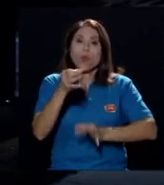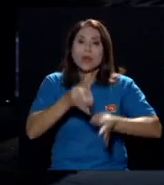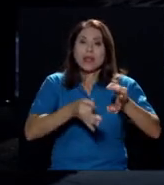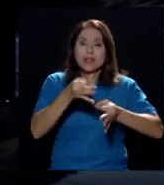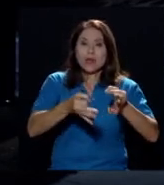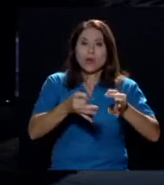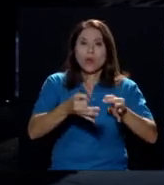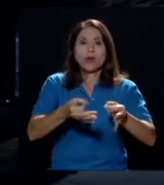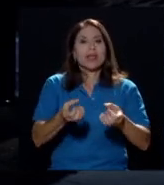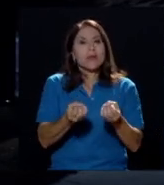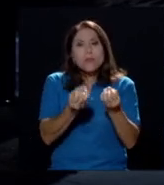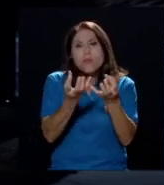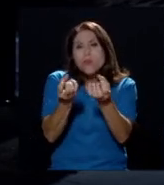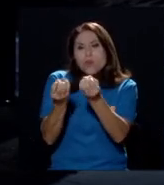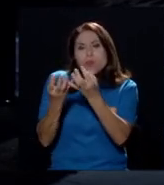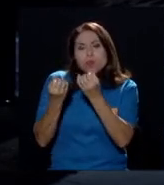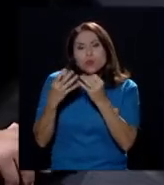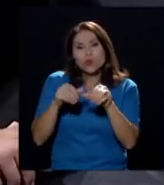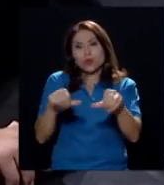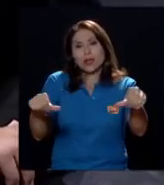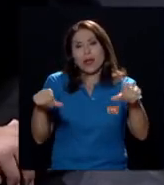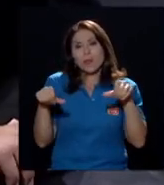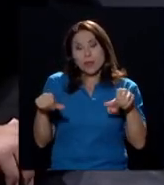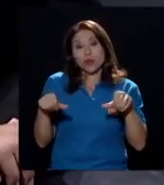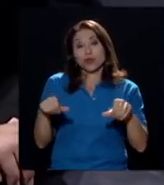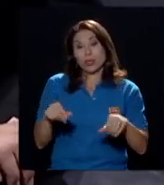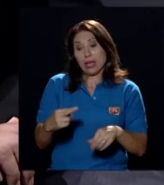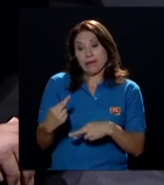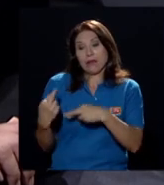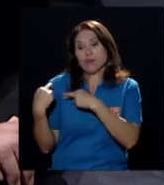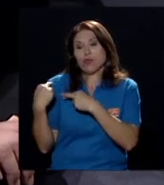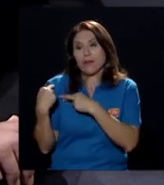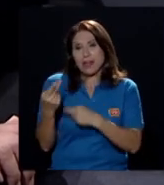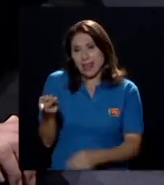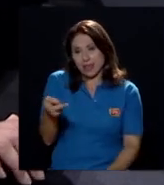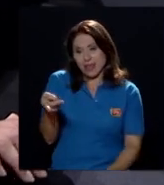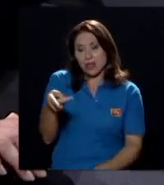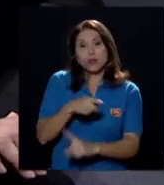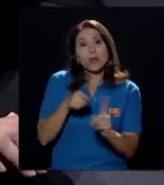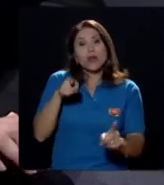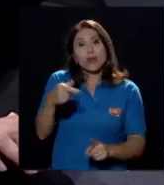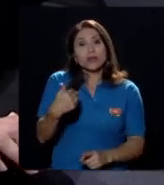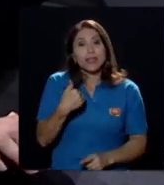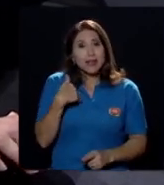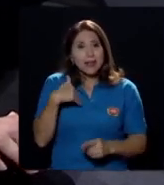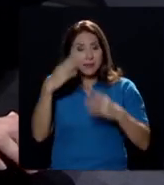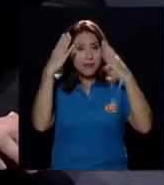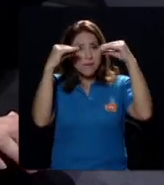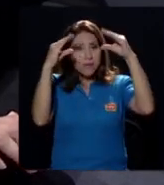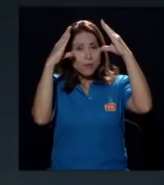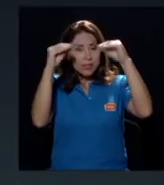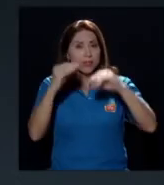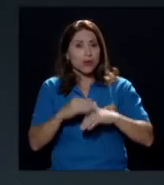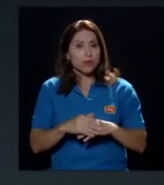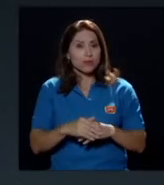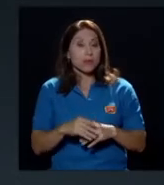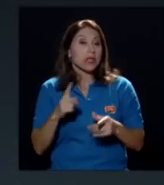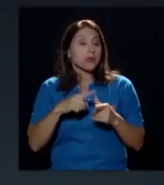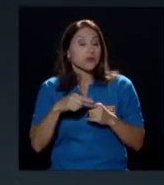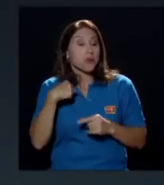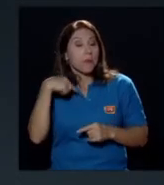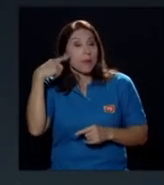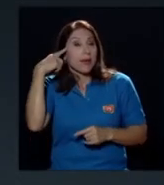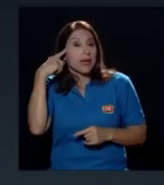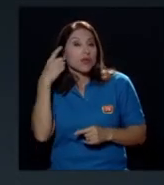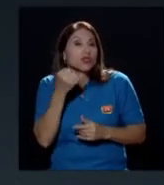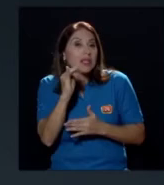ámbitos que era responsabilidad de ellos, pero que ellos tenían esa información, y en lo que era pertinente me imagino que